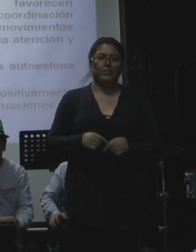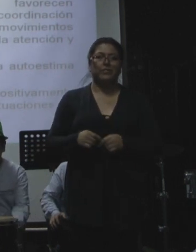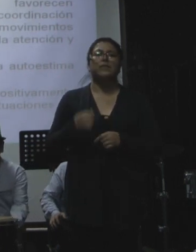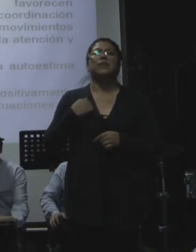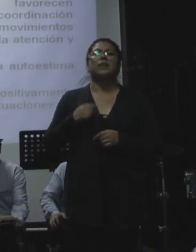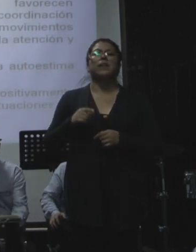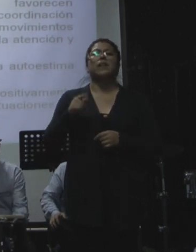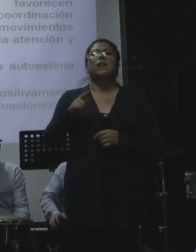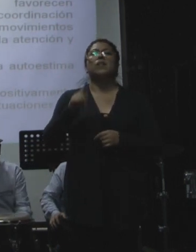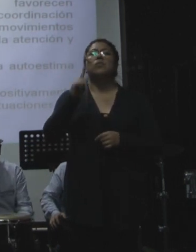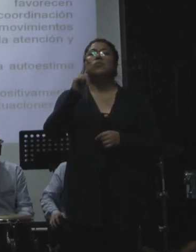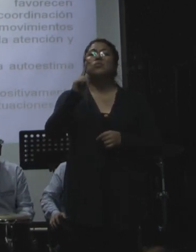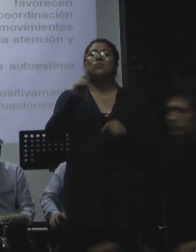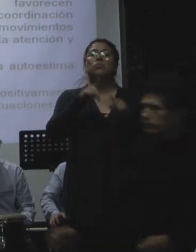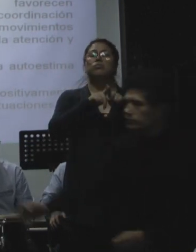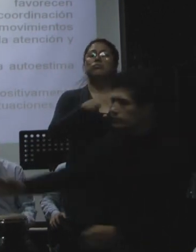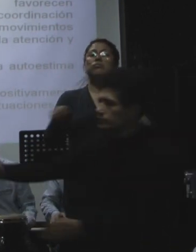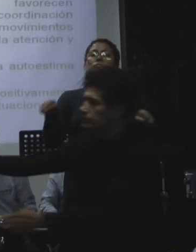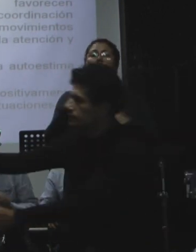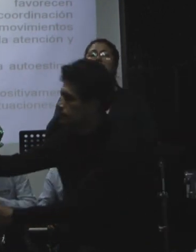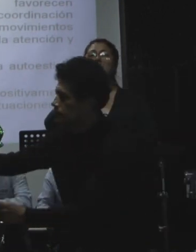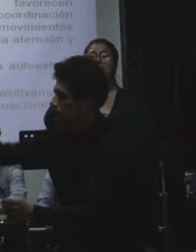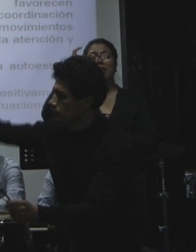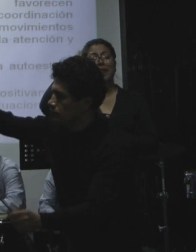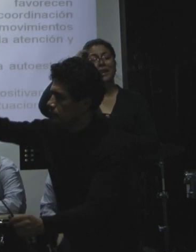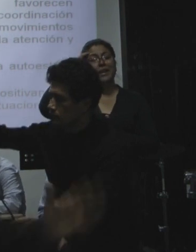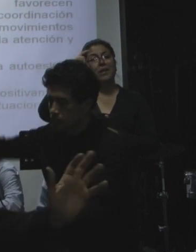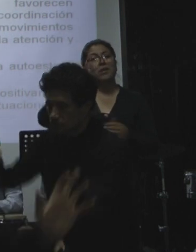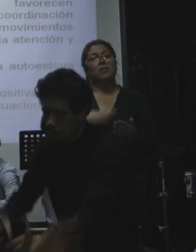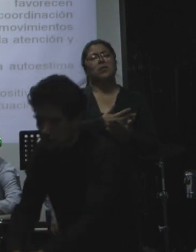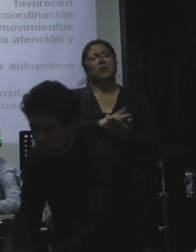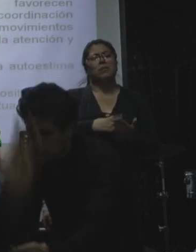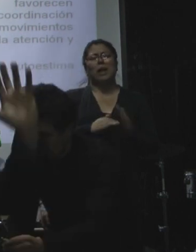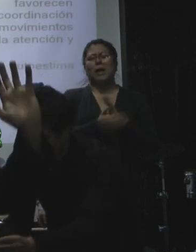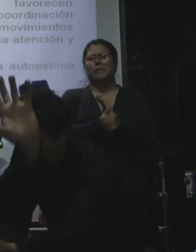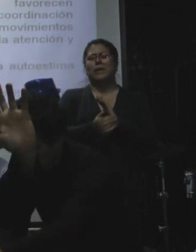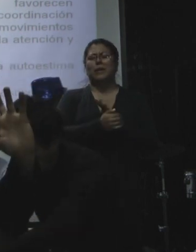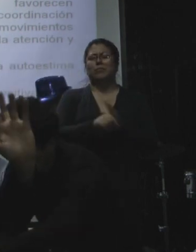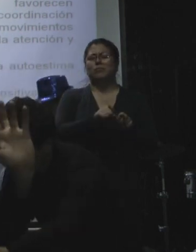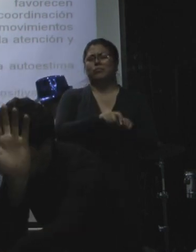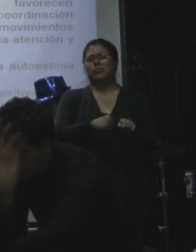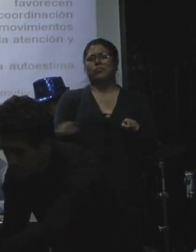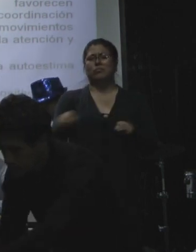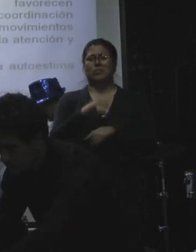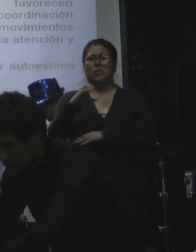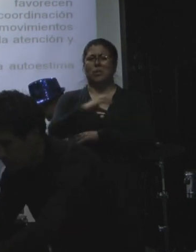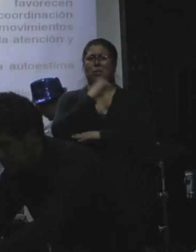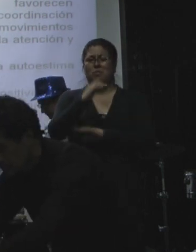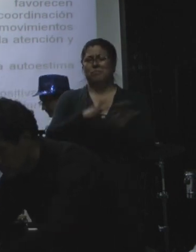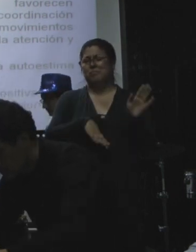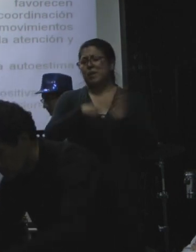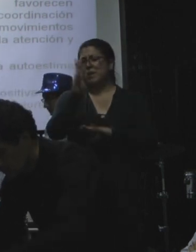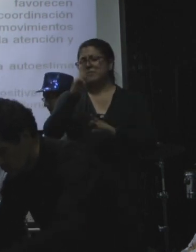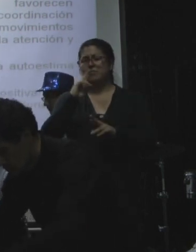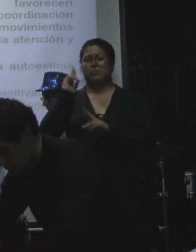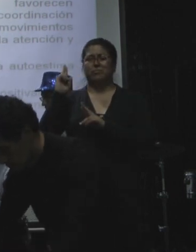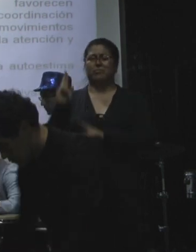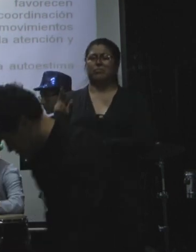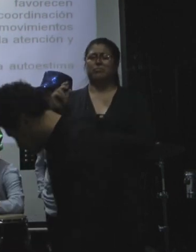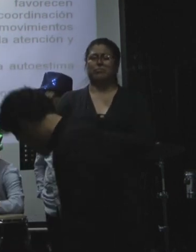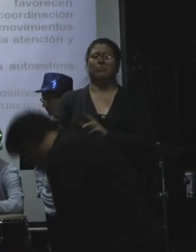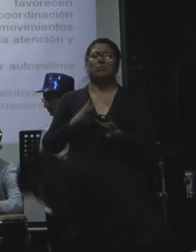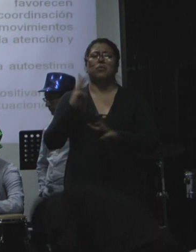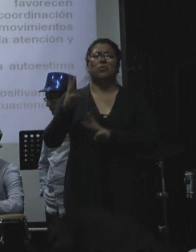sobre todo una que es la inteligencia musical. Todos tenemos habilidades musicales, y los colombianos, ¿sí?, somos reconocidos en el